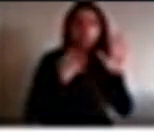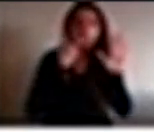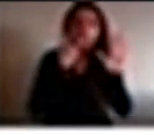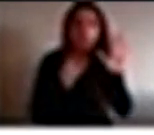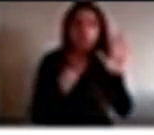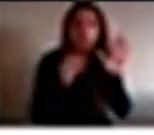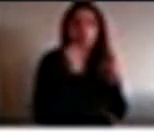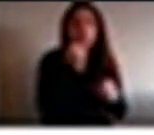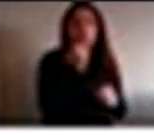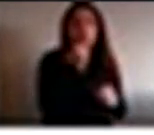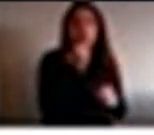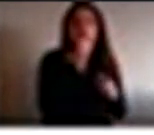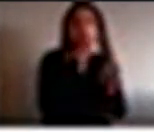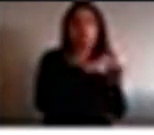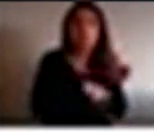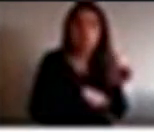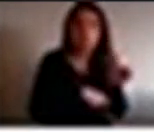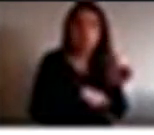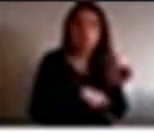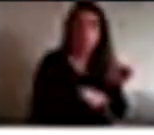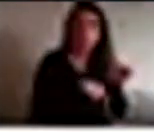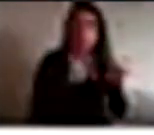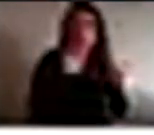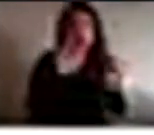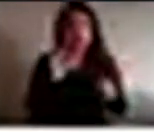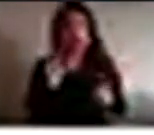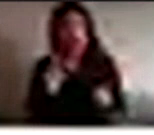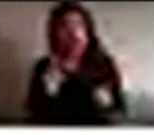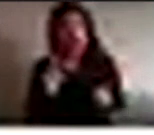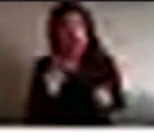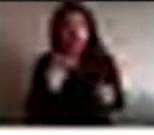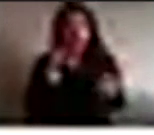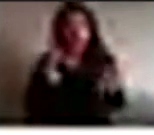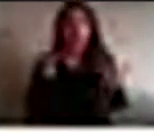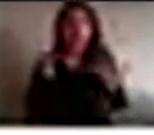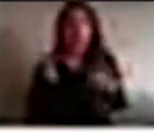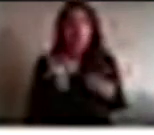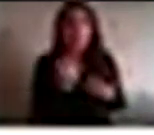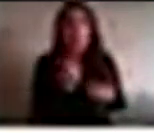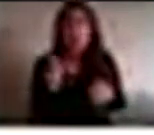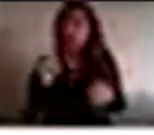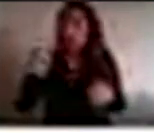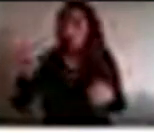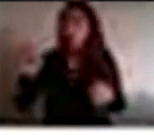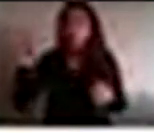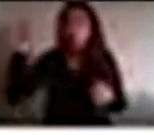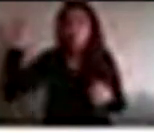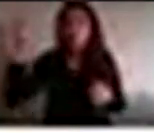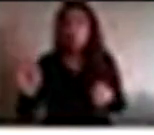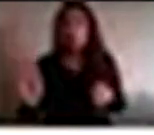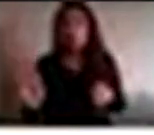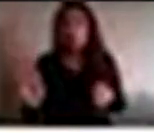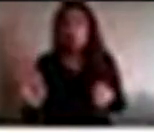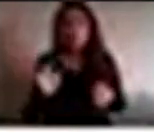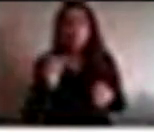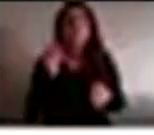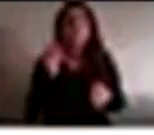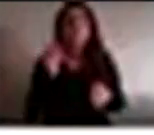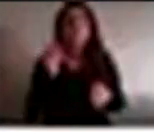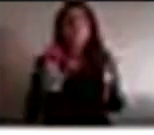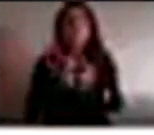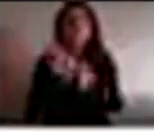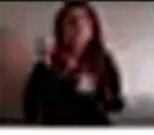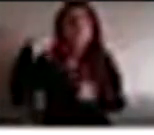deberán señalar cuál es el porcentaje, que es el 1%, y por lo tanto el número de personas que deberán